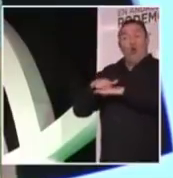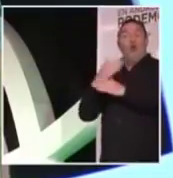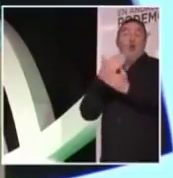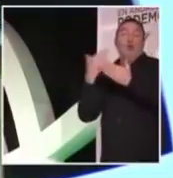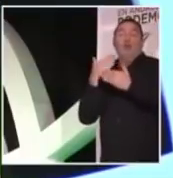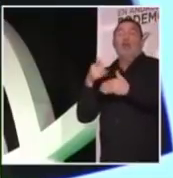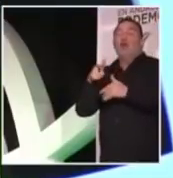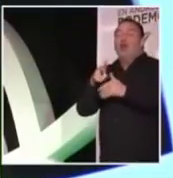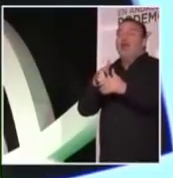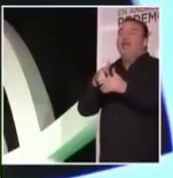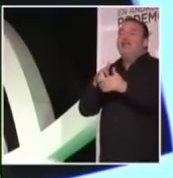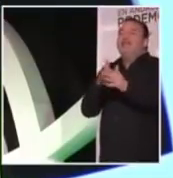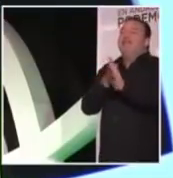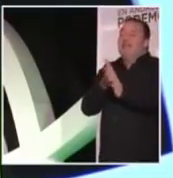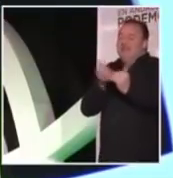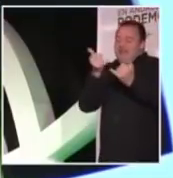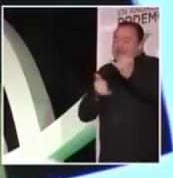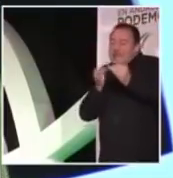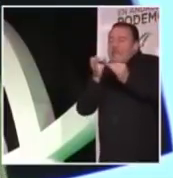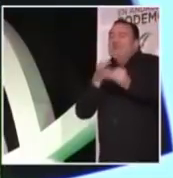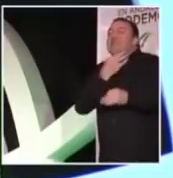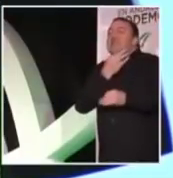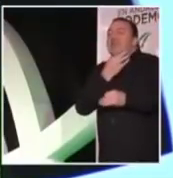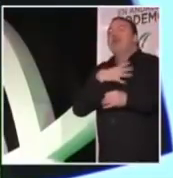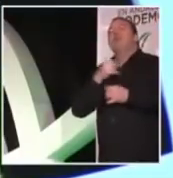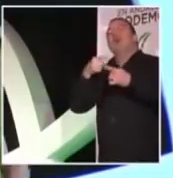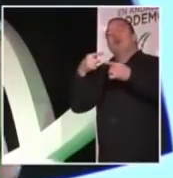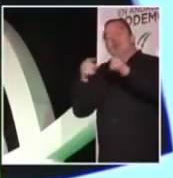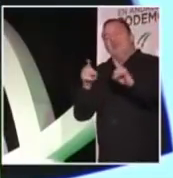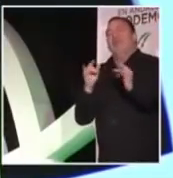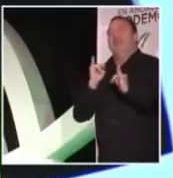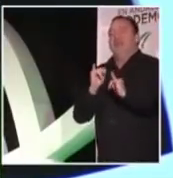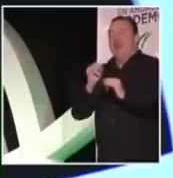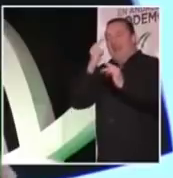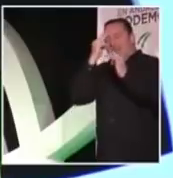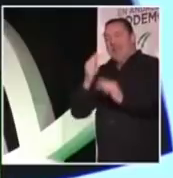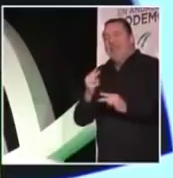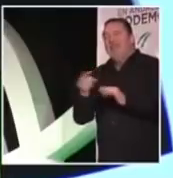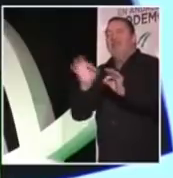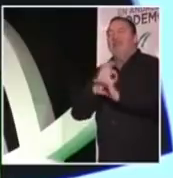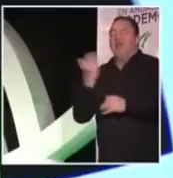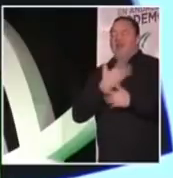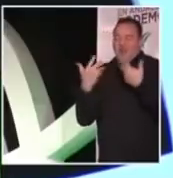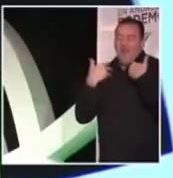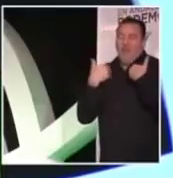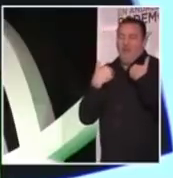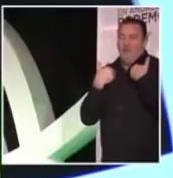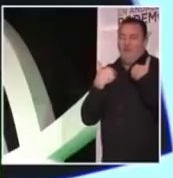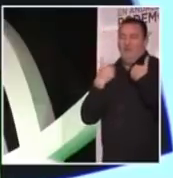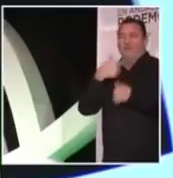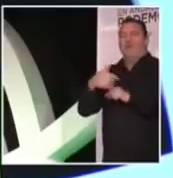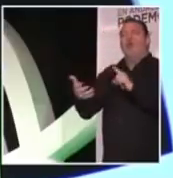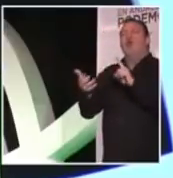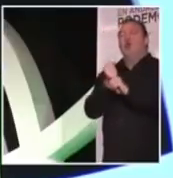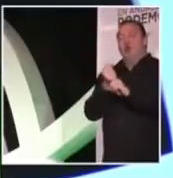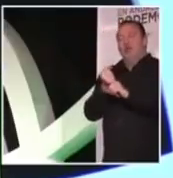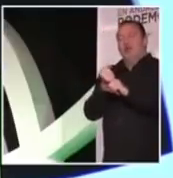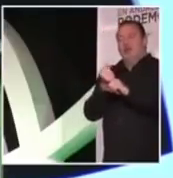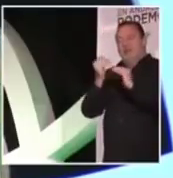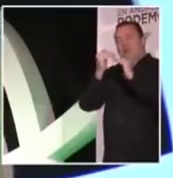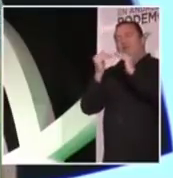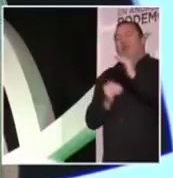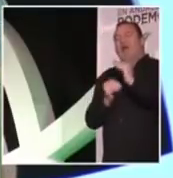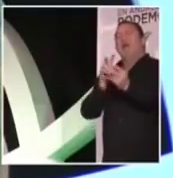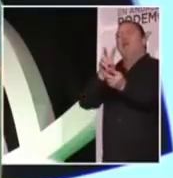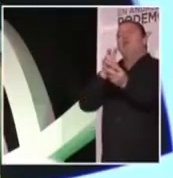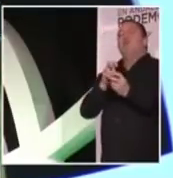llegar o no llegar a fin de mes. Es la diferencia entre la dignidad y la humillación. Logramos que se bajara el impuesto